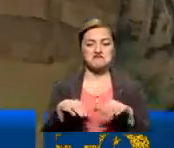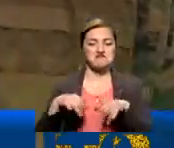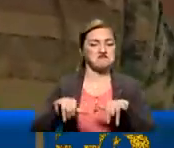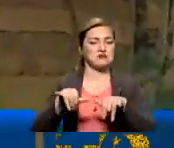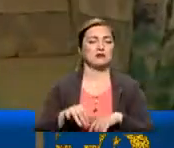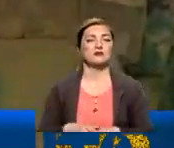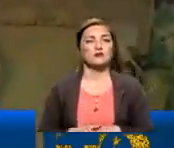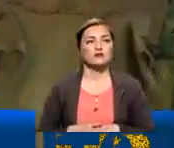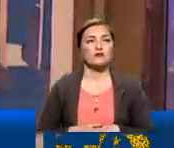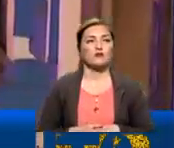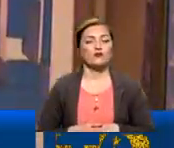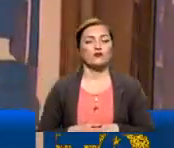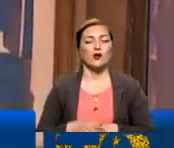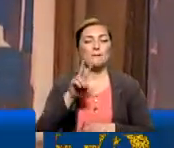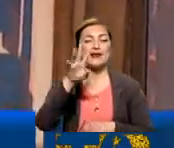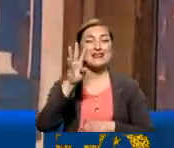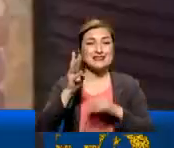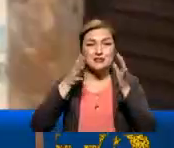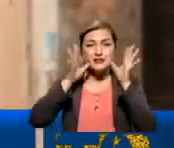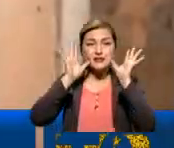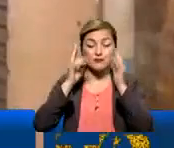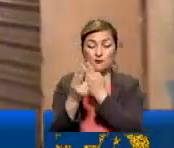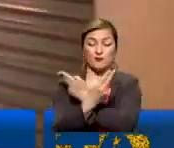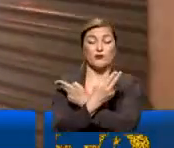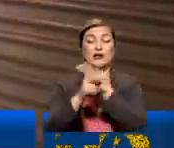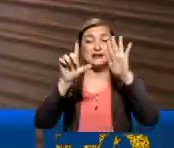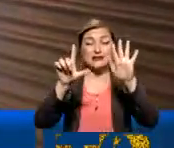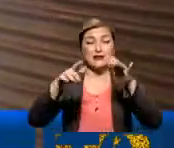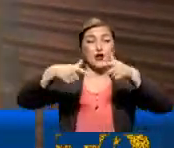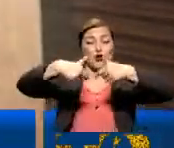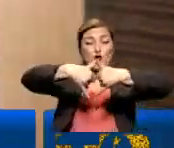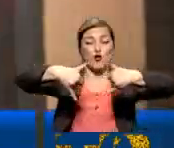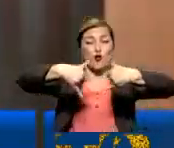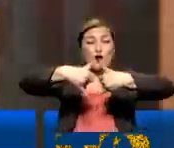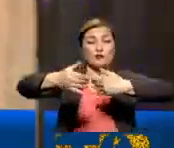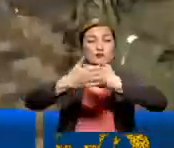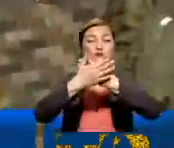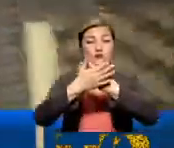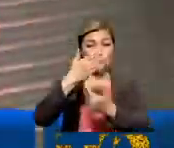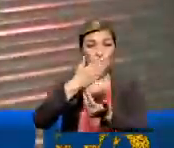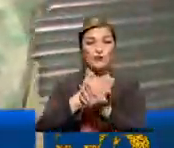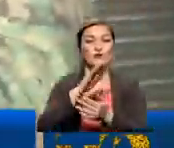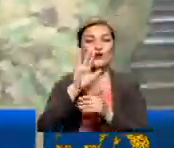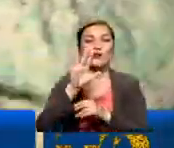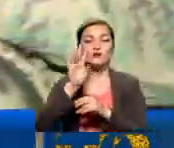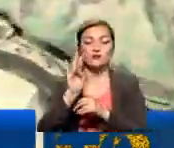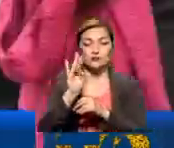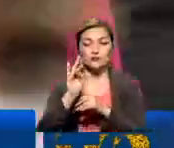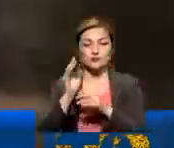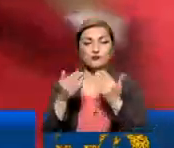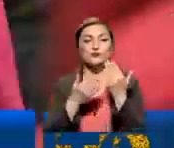26 de diciembre en la provincia de pichincha se clausuraron siete establecimientos y se suspendieron 57 eventos